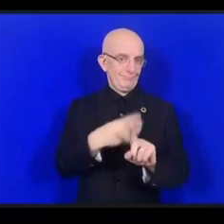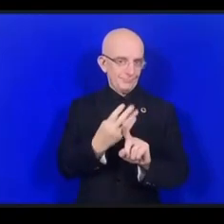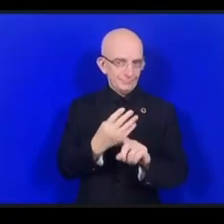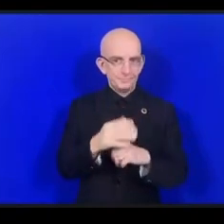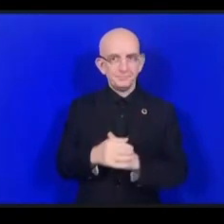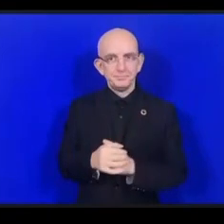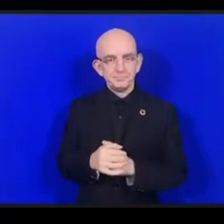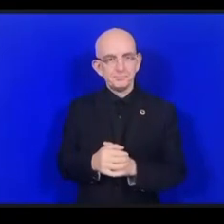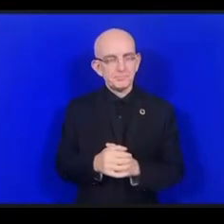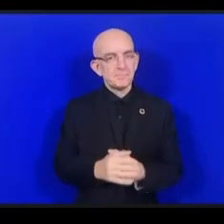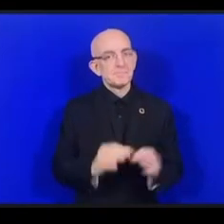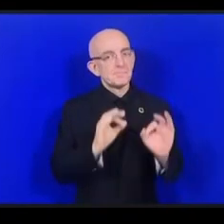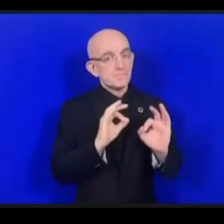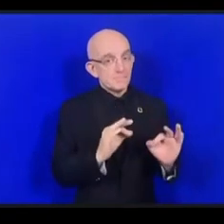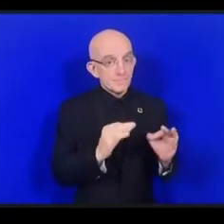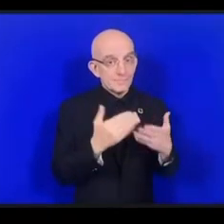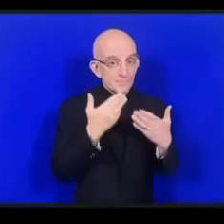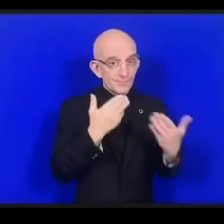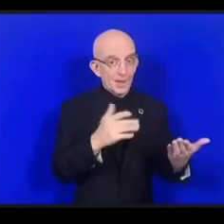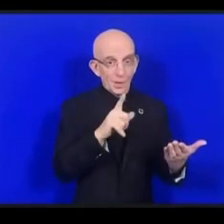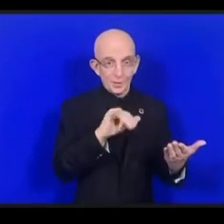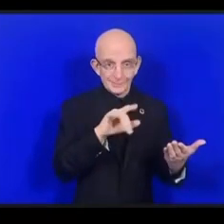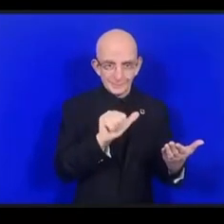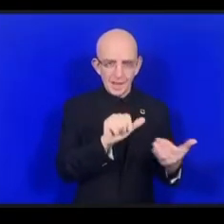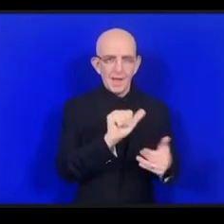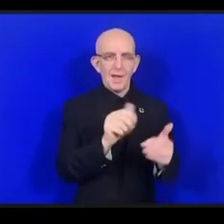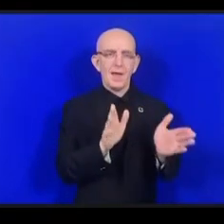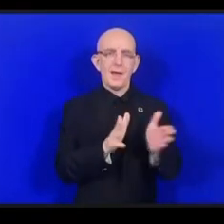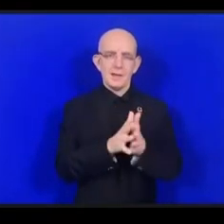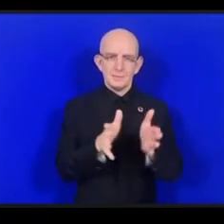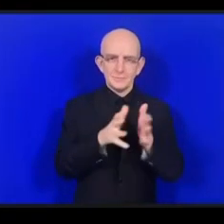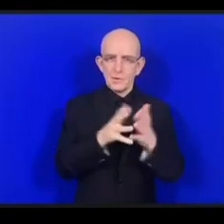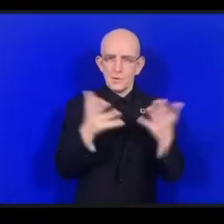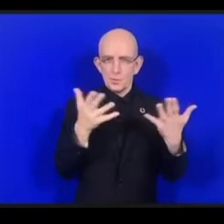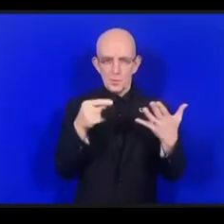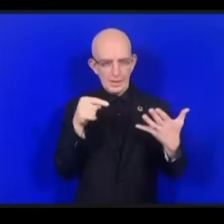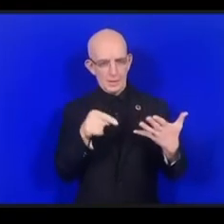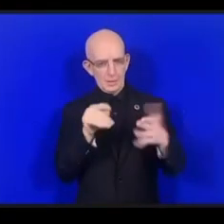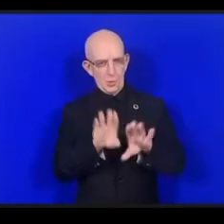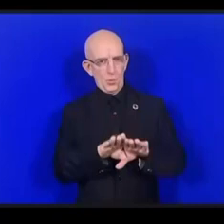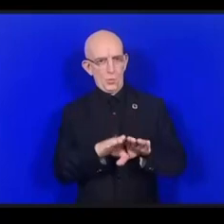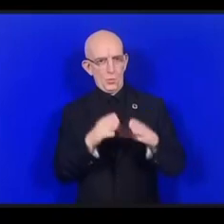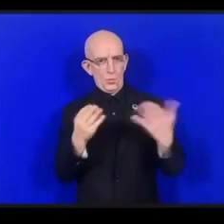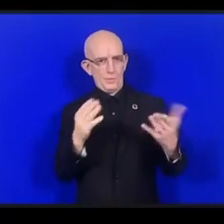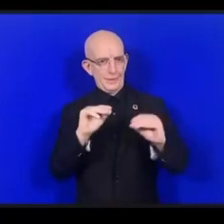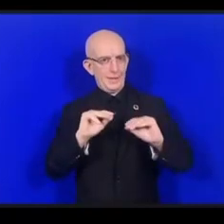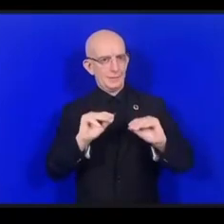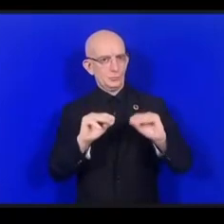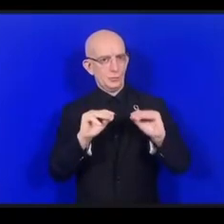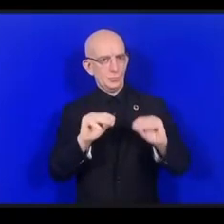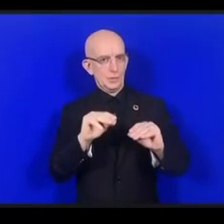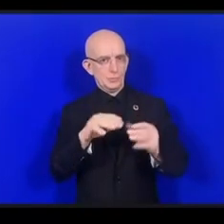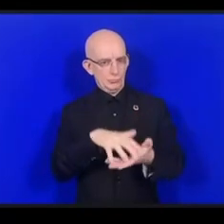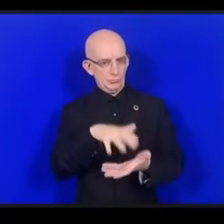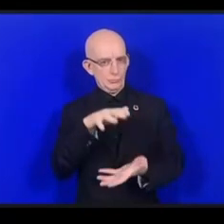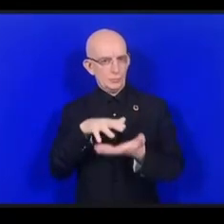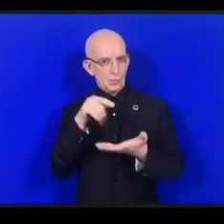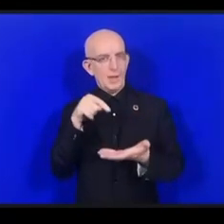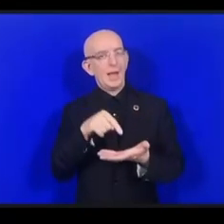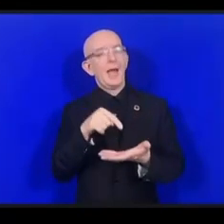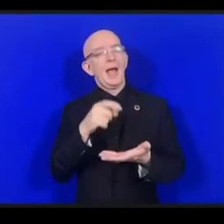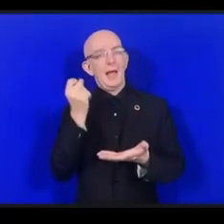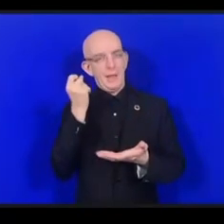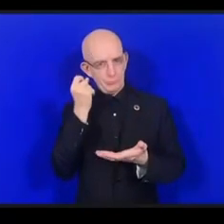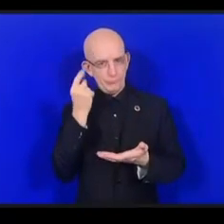explicado Qué quiere decir los recursos de Educación abiertos y la importancia que tienen ahora Mi pregunta es para mohamad